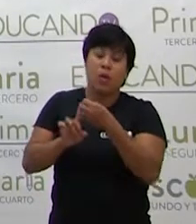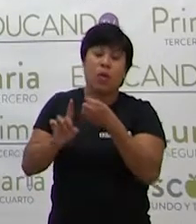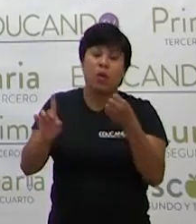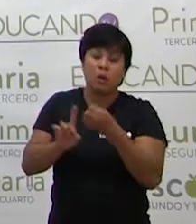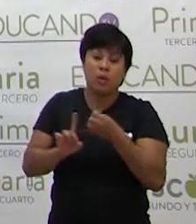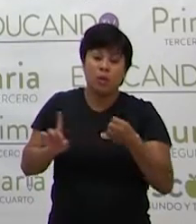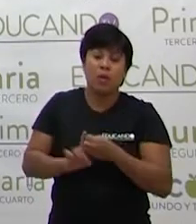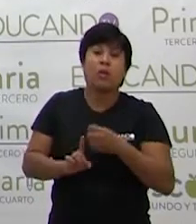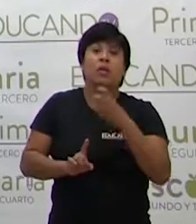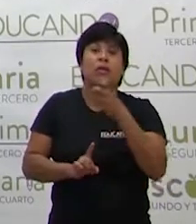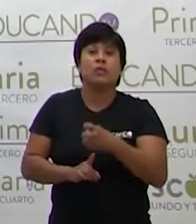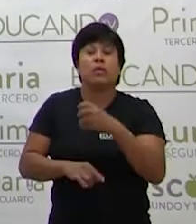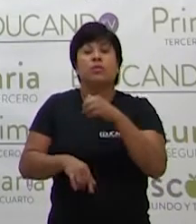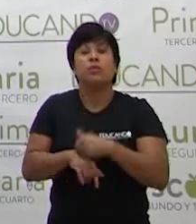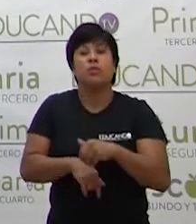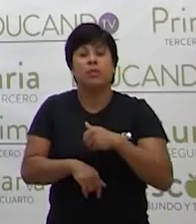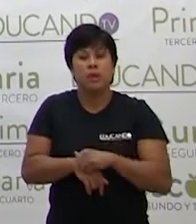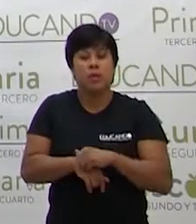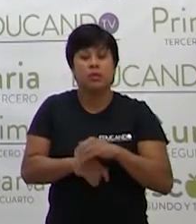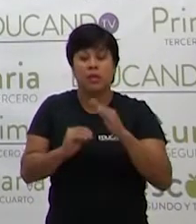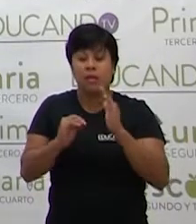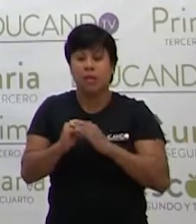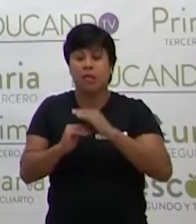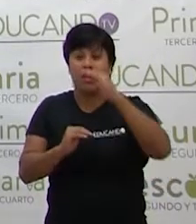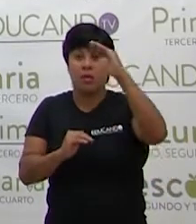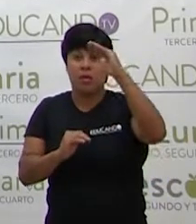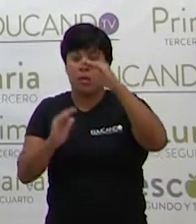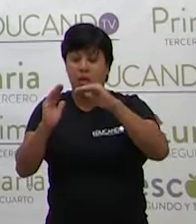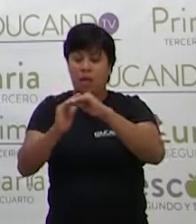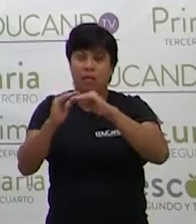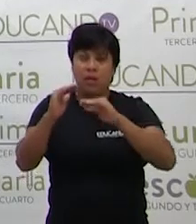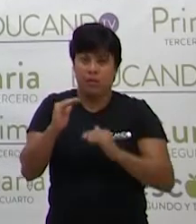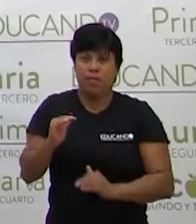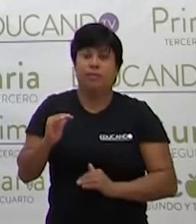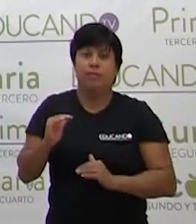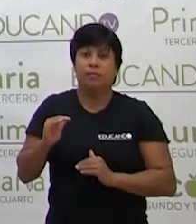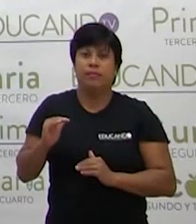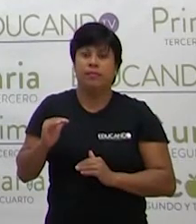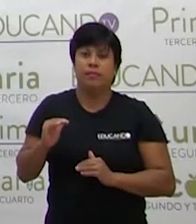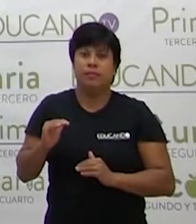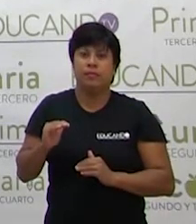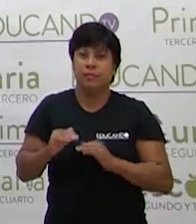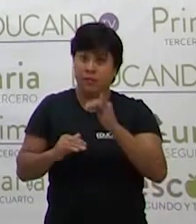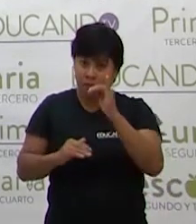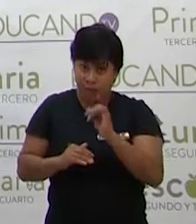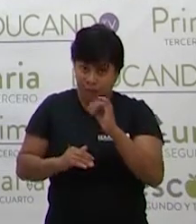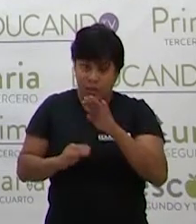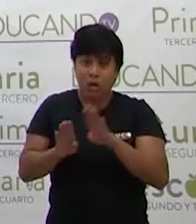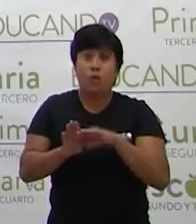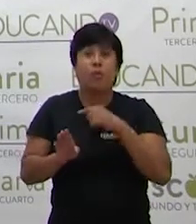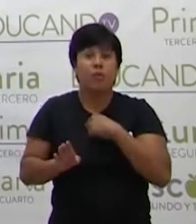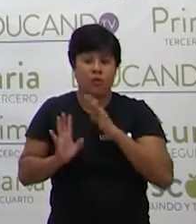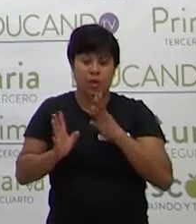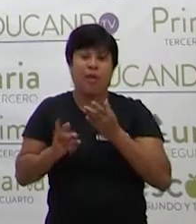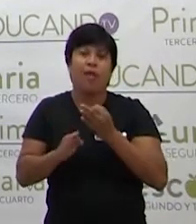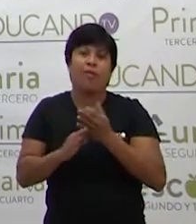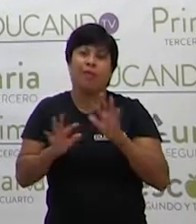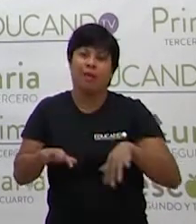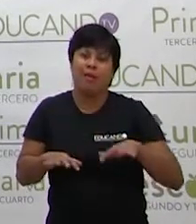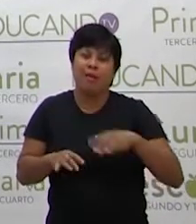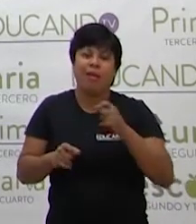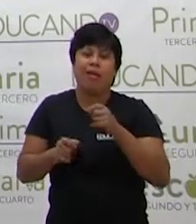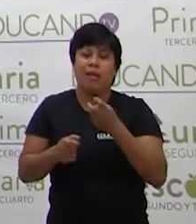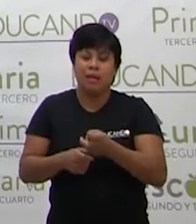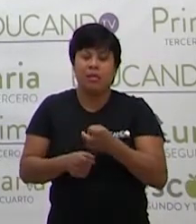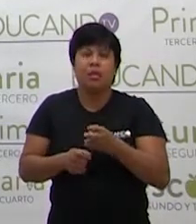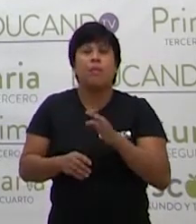los siguientes números de mayor a menor. ¿Sí? Como yo ya hice este ejercicio previo,